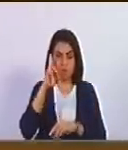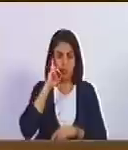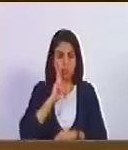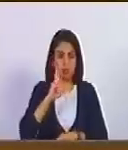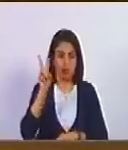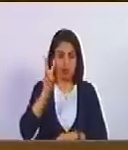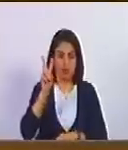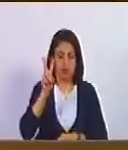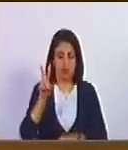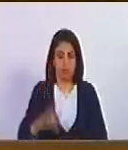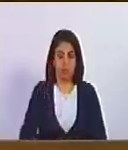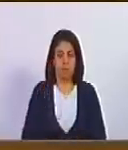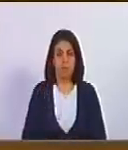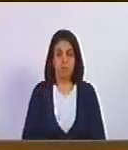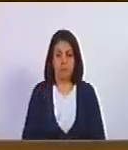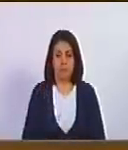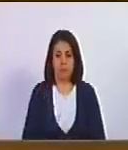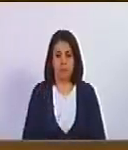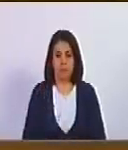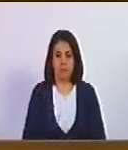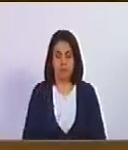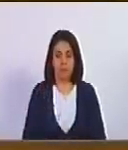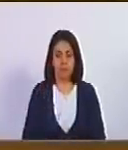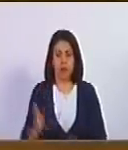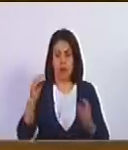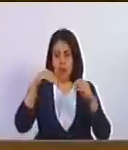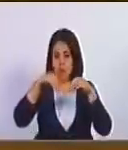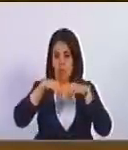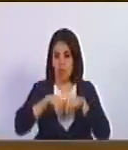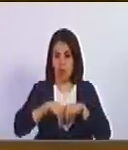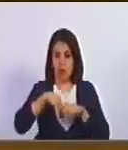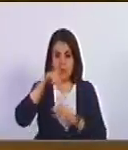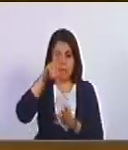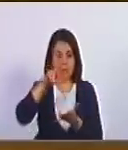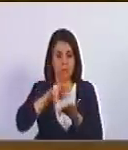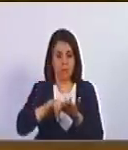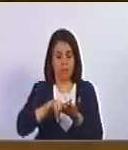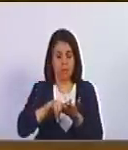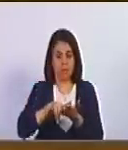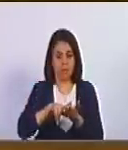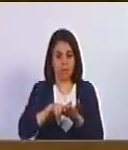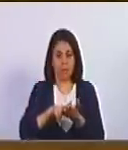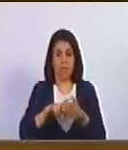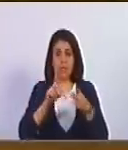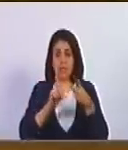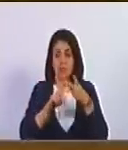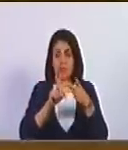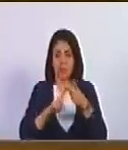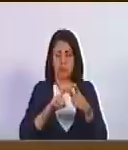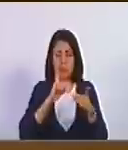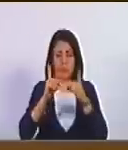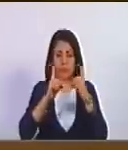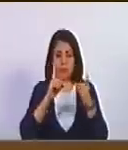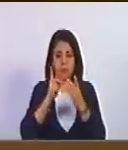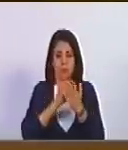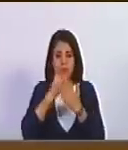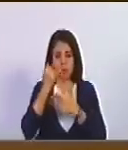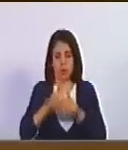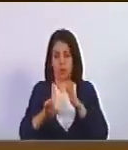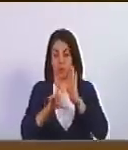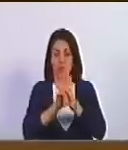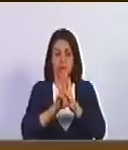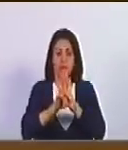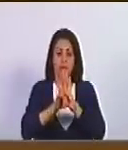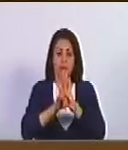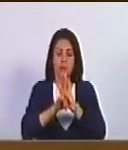República Bolivariana de Venezuela que estén de acuerdo con aprobar la segunda discusión del proyecto de ley